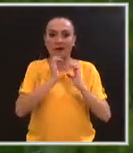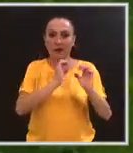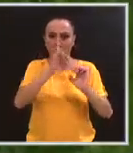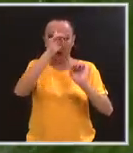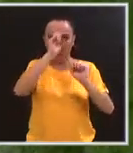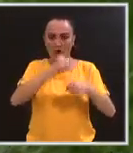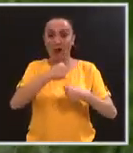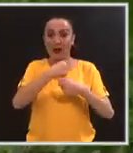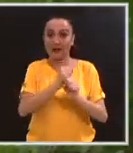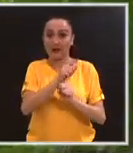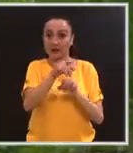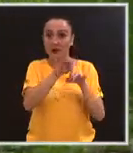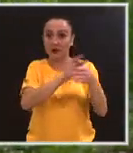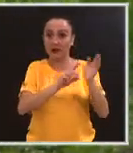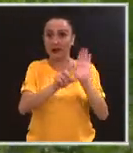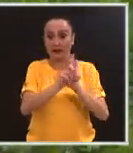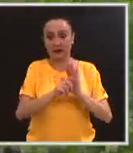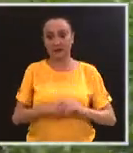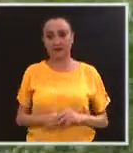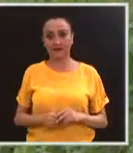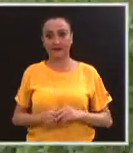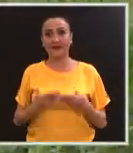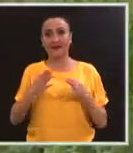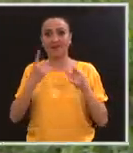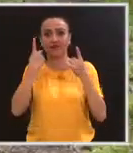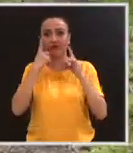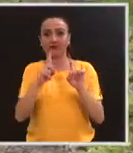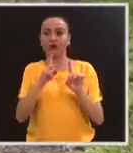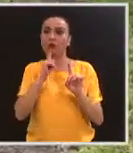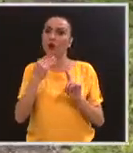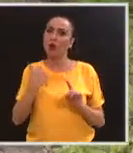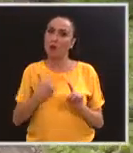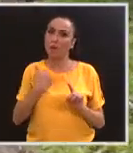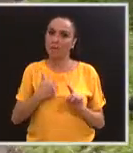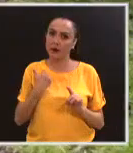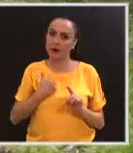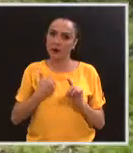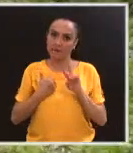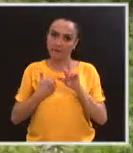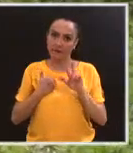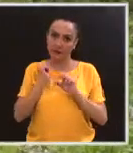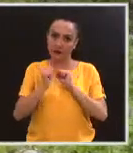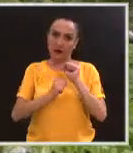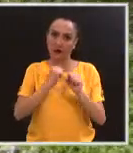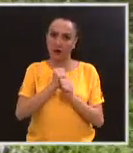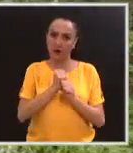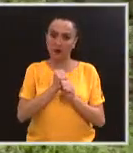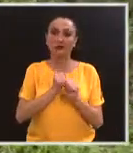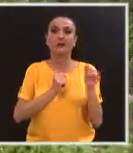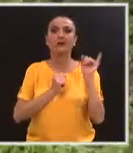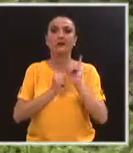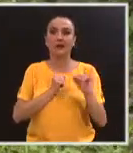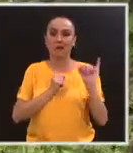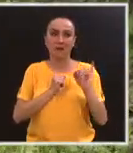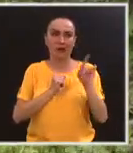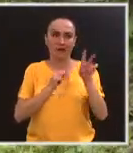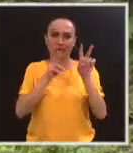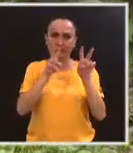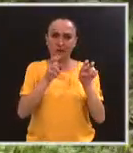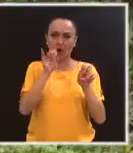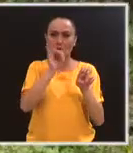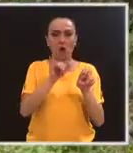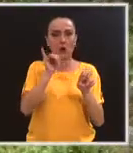poder cometer los ilícitos finalmente se está teniendo a un sujeto masculino de 23 años de edad quien también figura Aparentemente